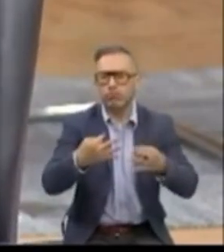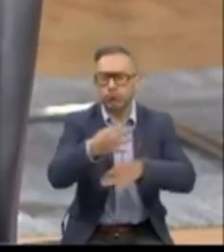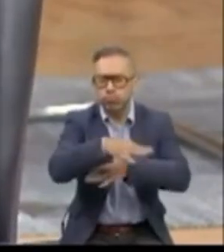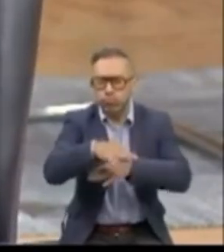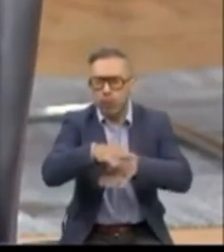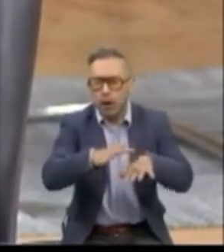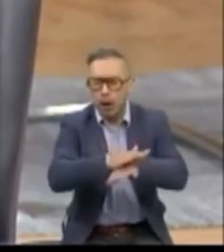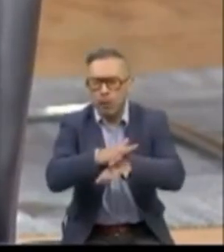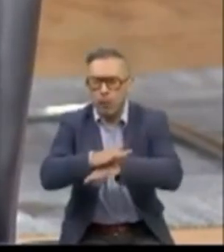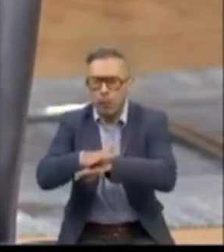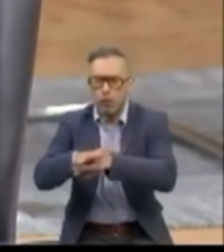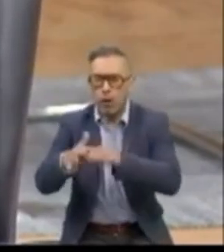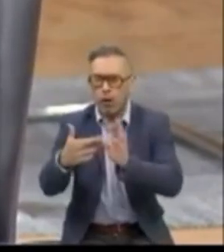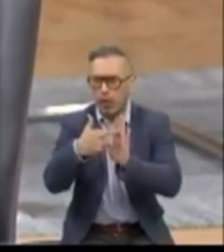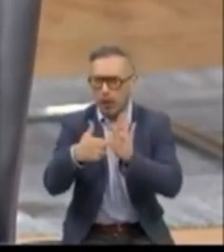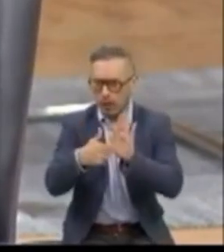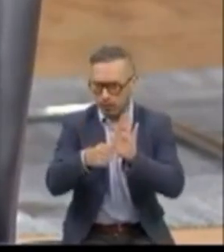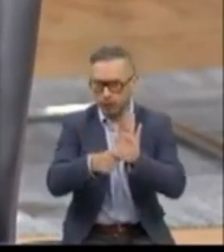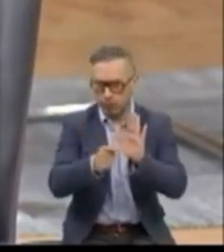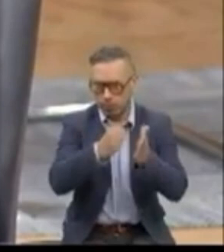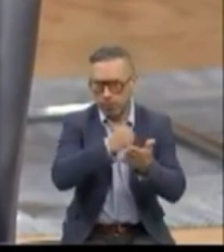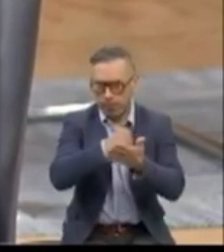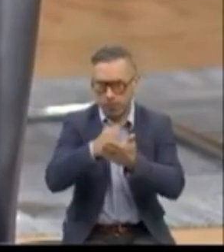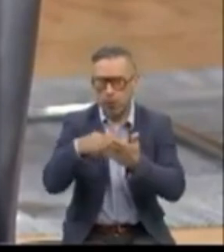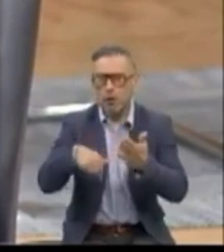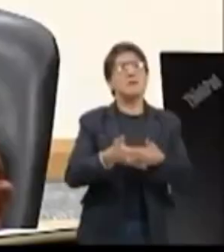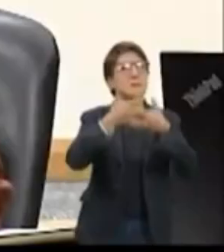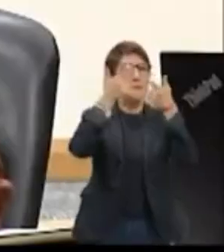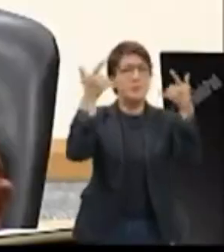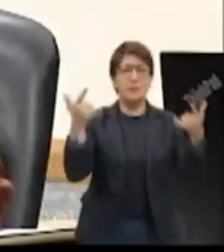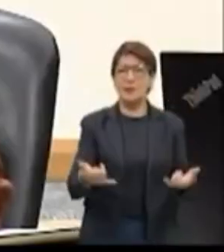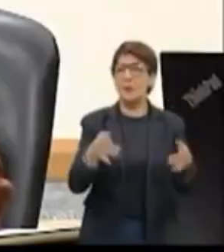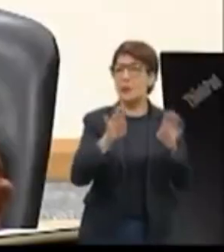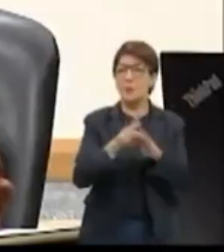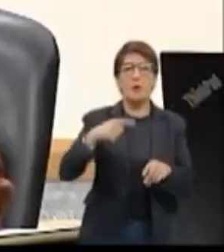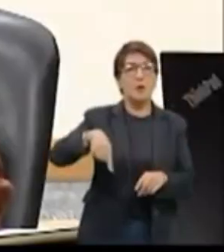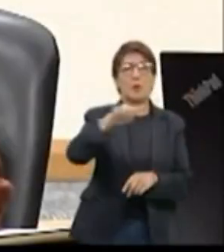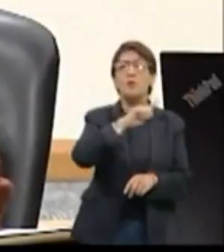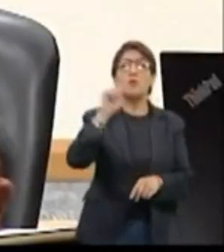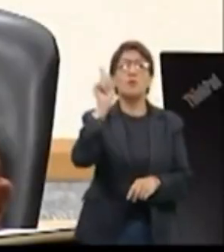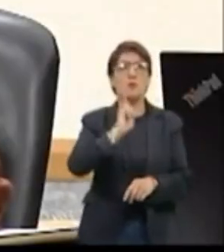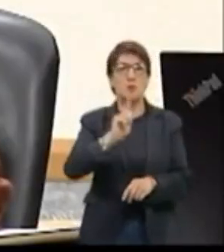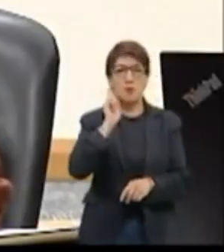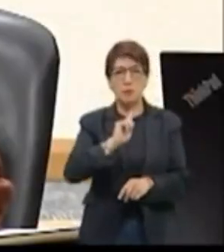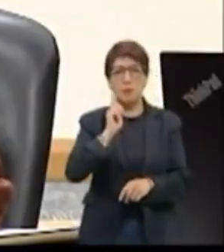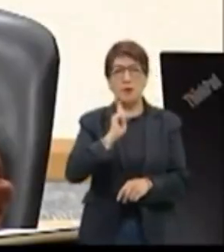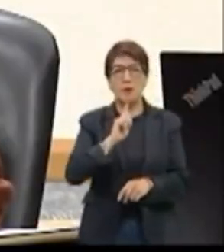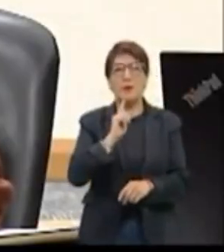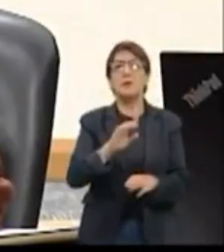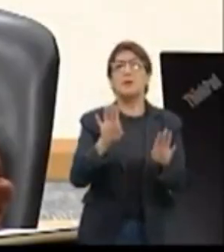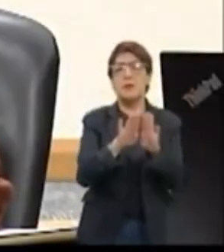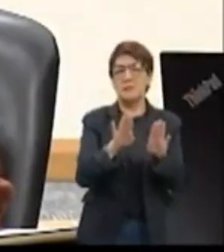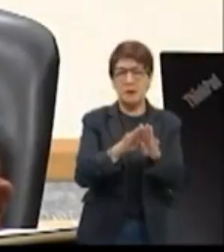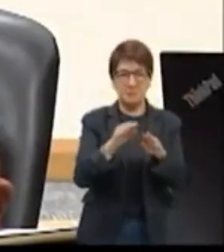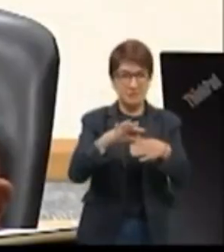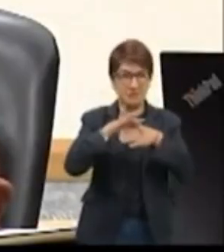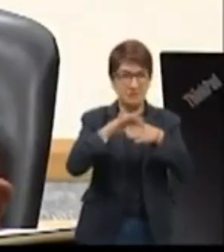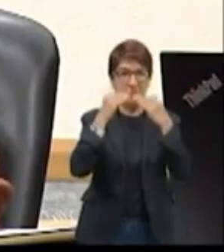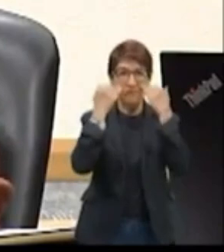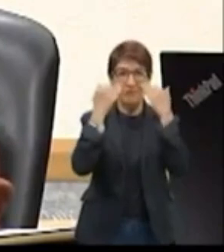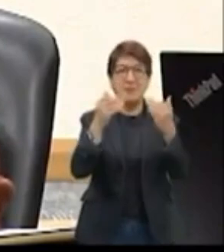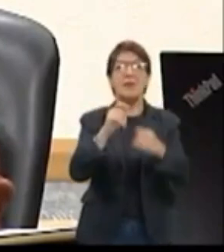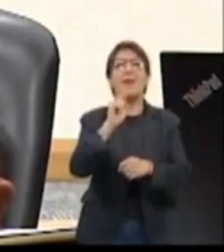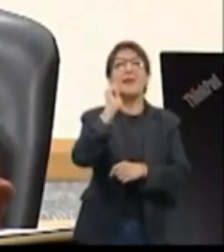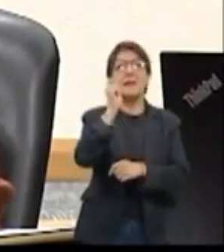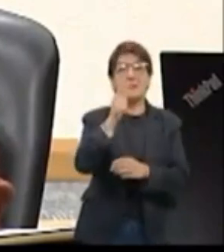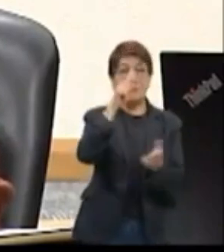con personas designadas, no ha logrado construir una mayoría estable, y eso sí pone en riesgo